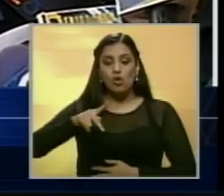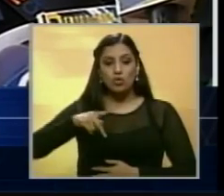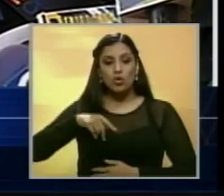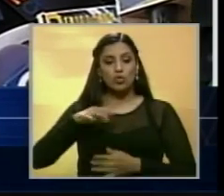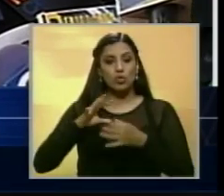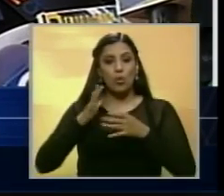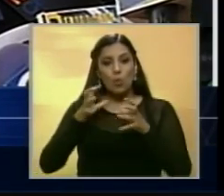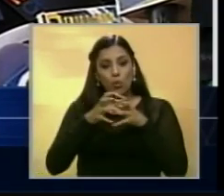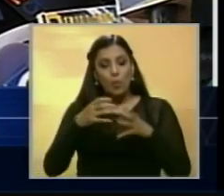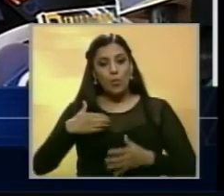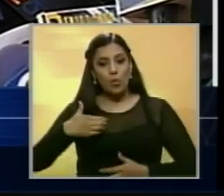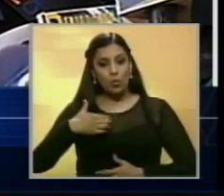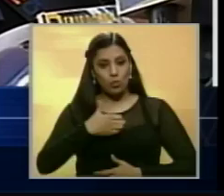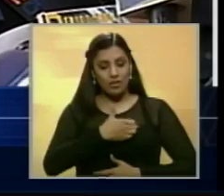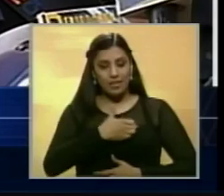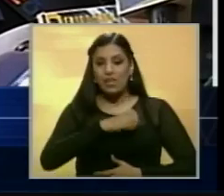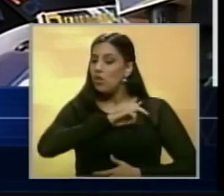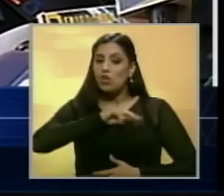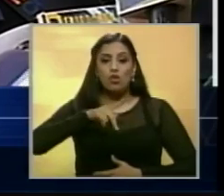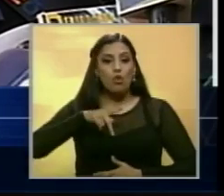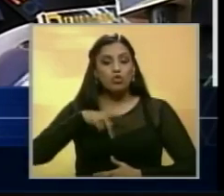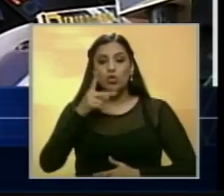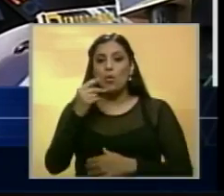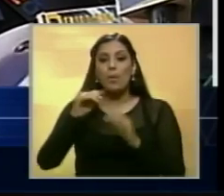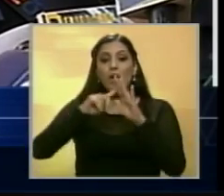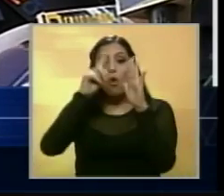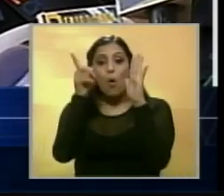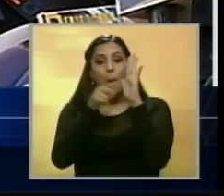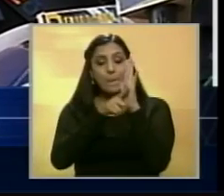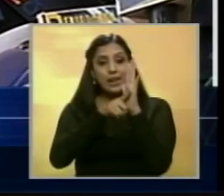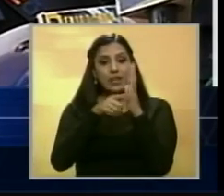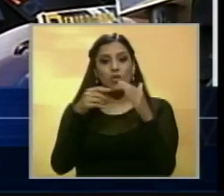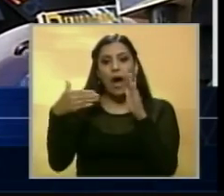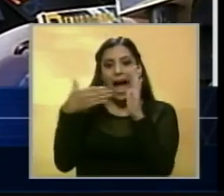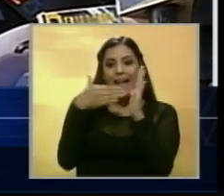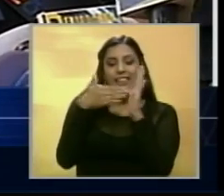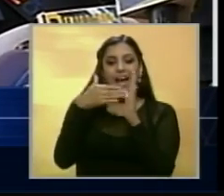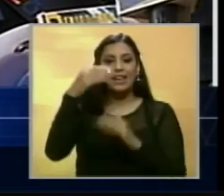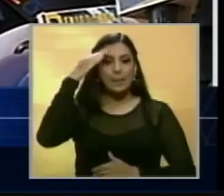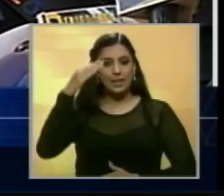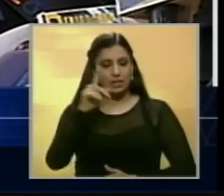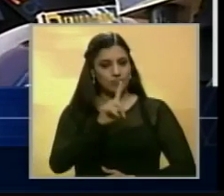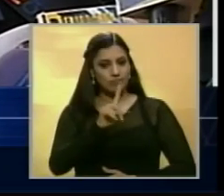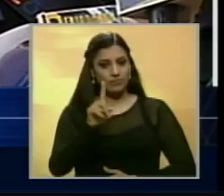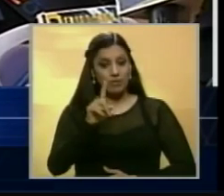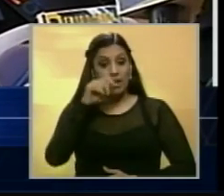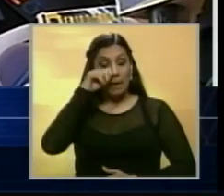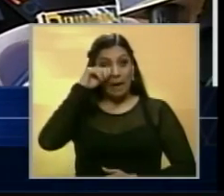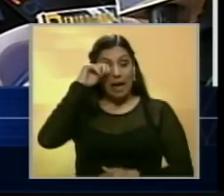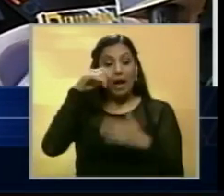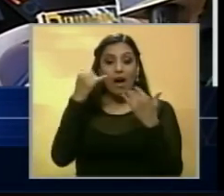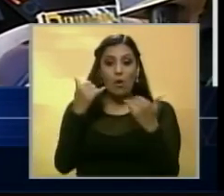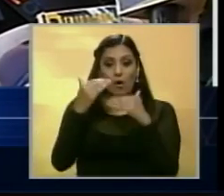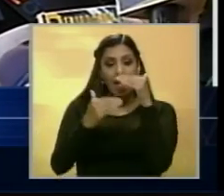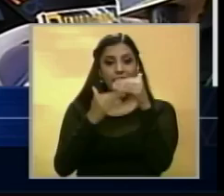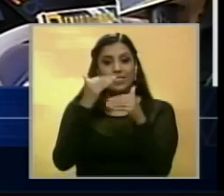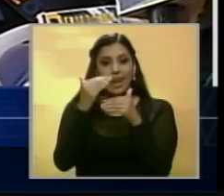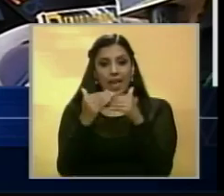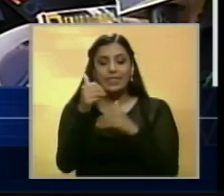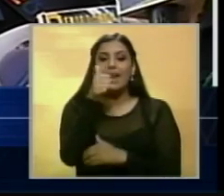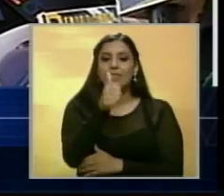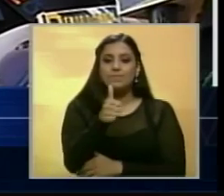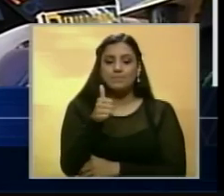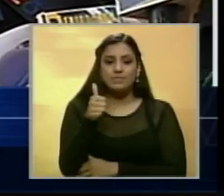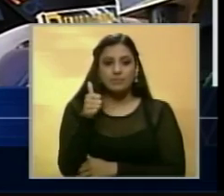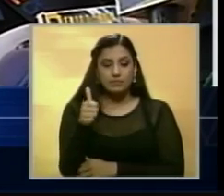Unidad Democrática no podemos generalizar en los ataques a las Fuerzas Armadas. De ahora en adelante,